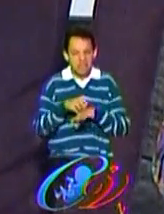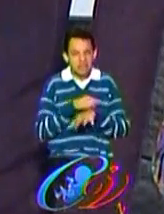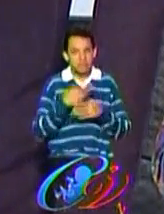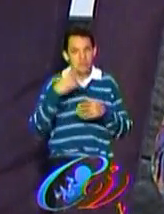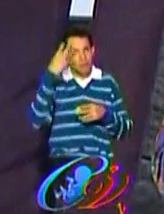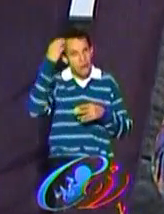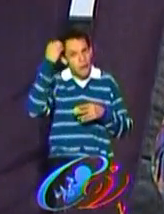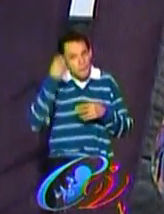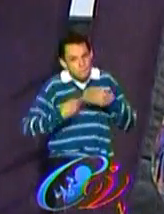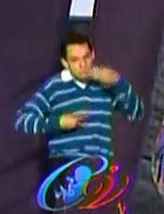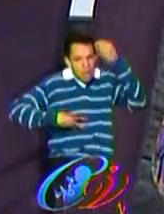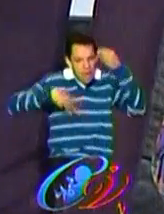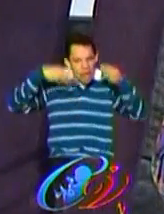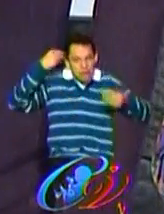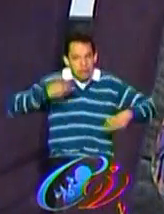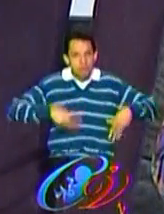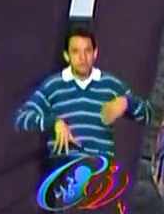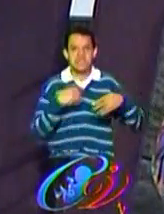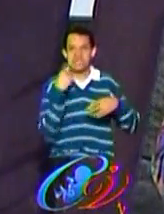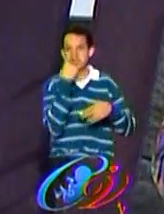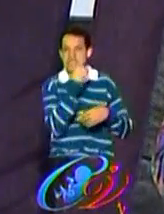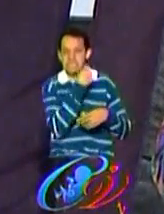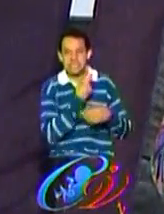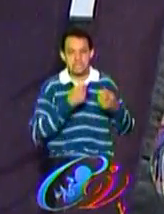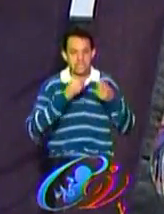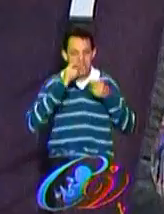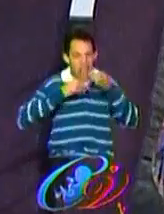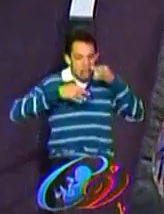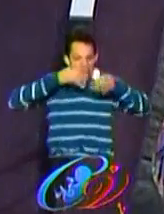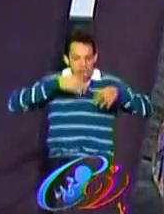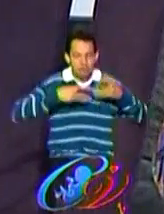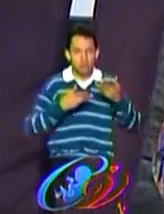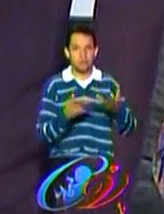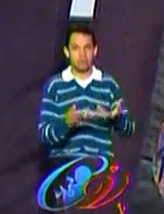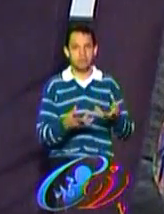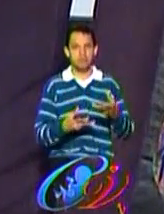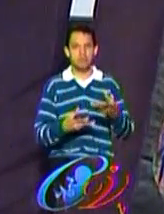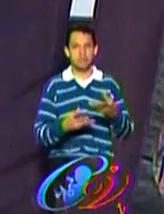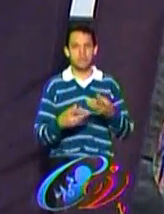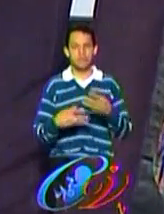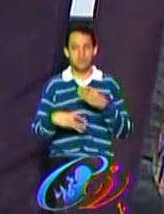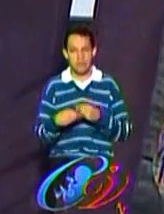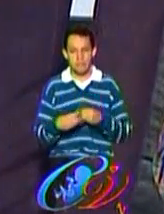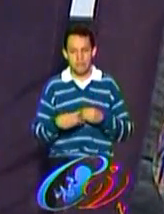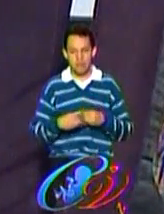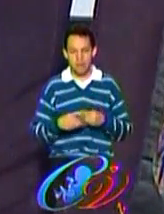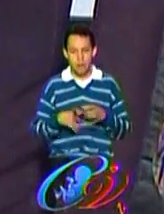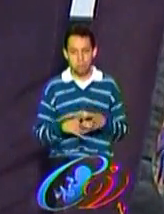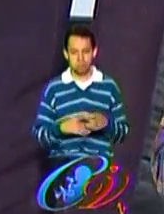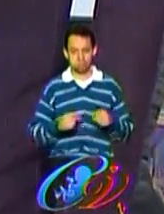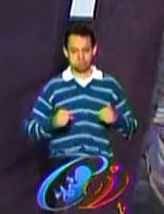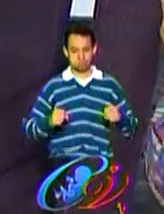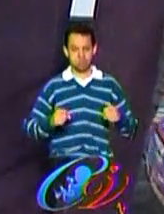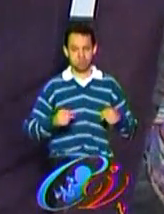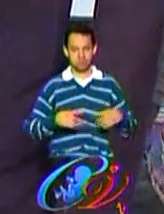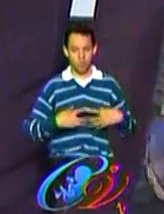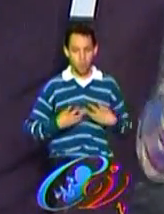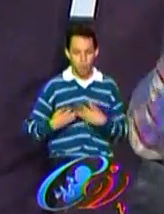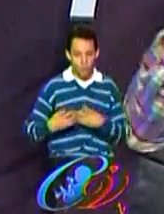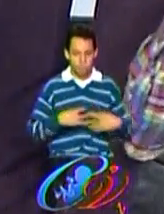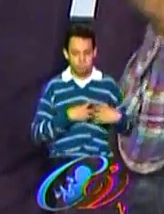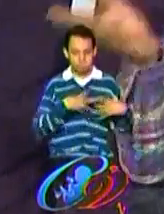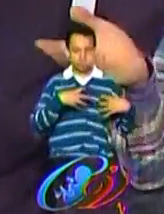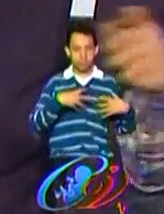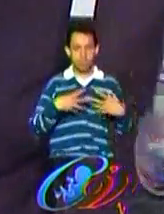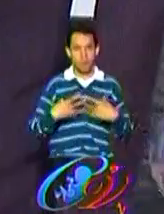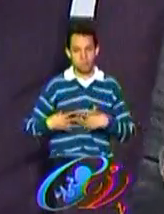pelo, problemas con la dentadura, problemas inflamatorios de los órganos. Mejor dicho,